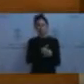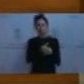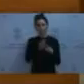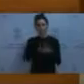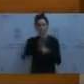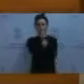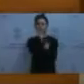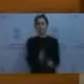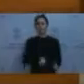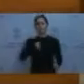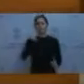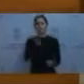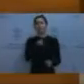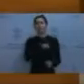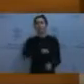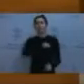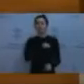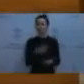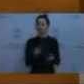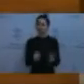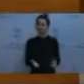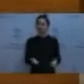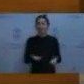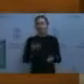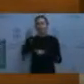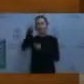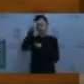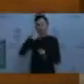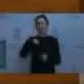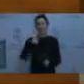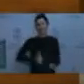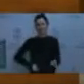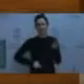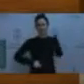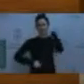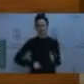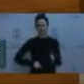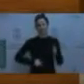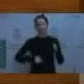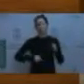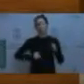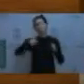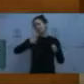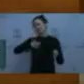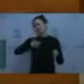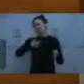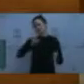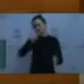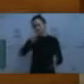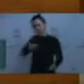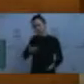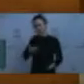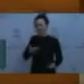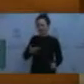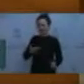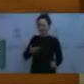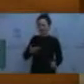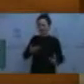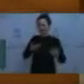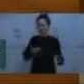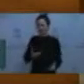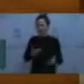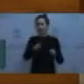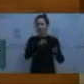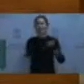generales del Estado. Créame si le digo que confío, no voy a decir ciegamente, pero casi, en el nivel de